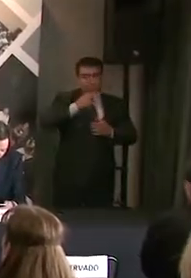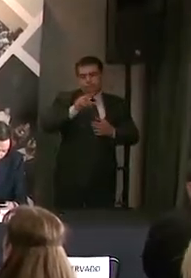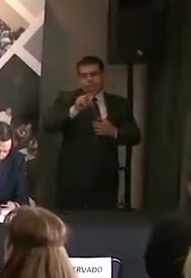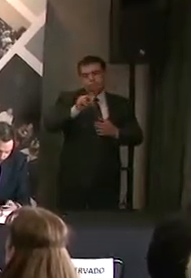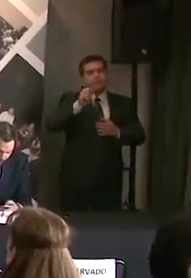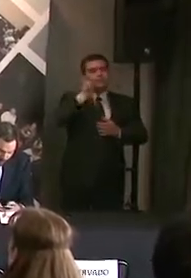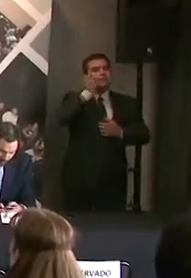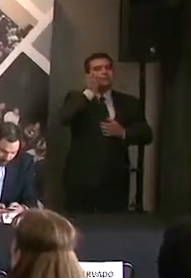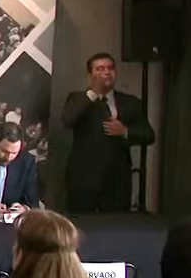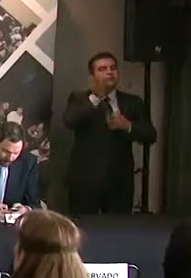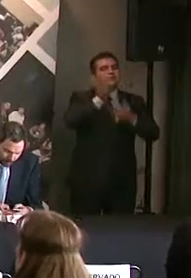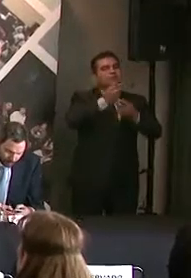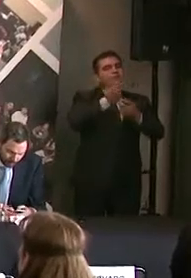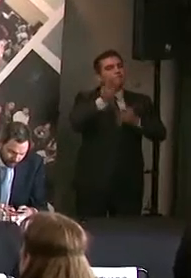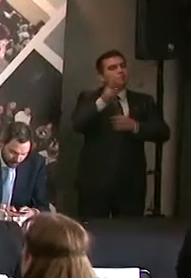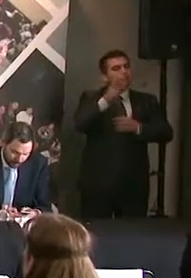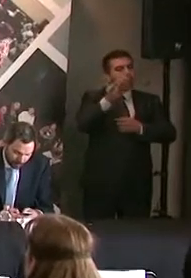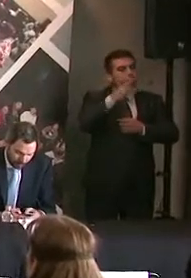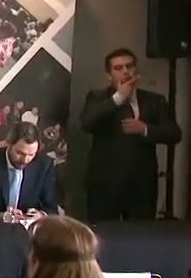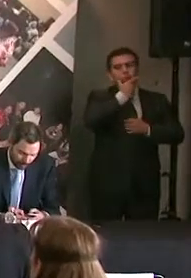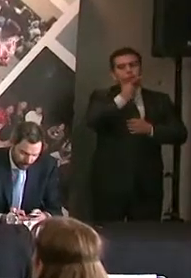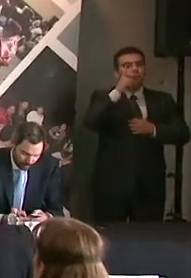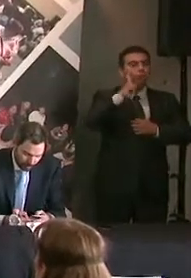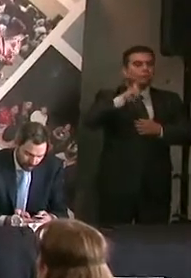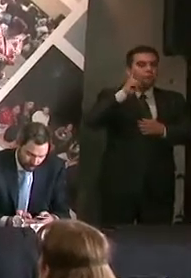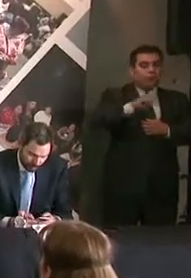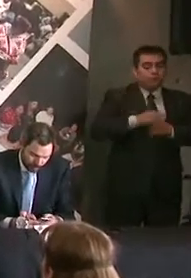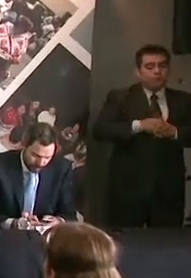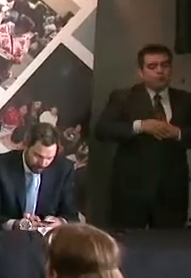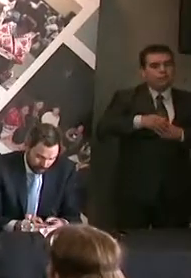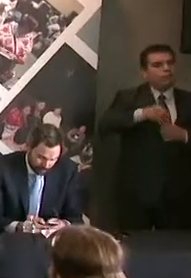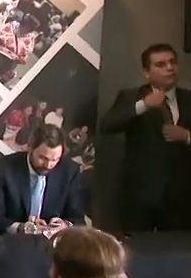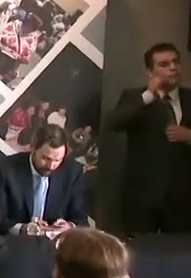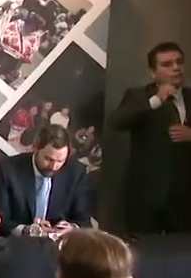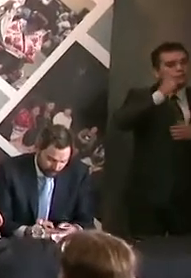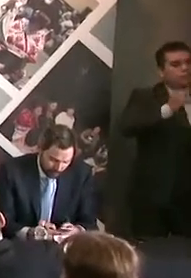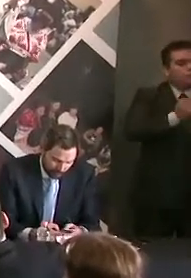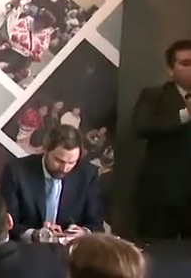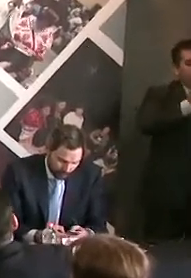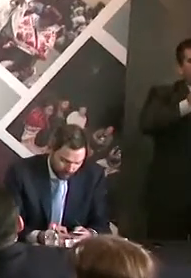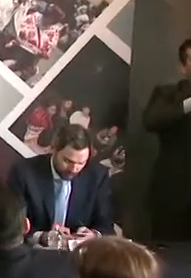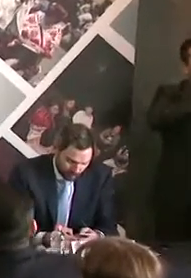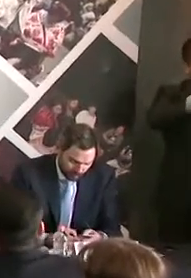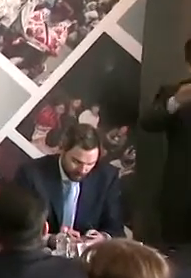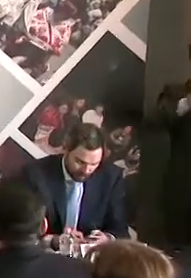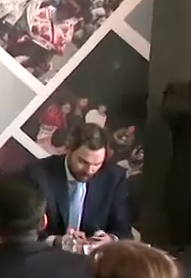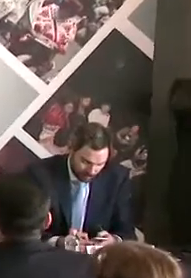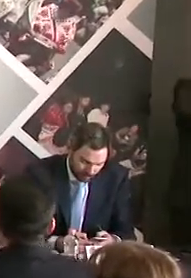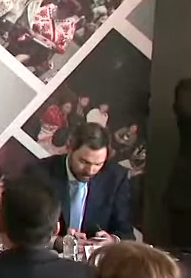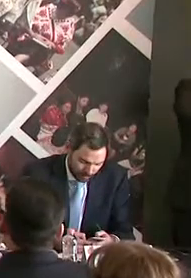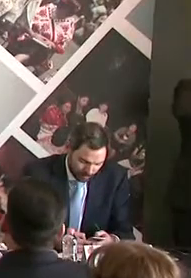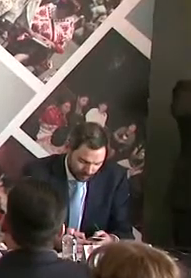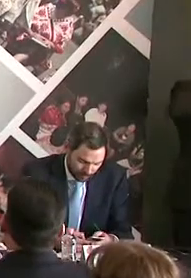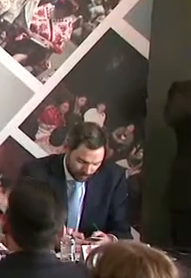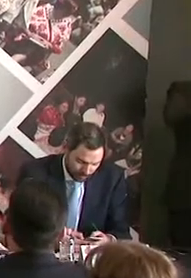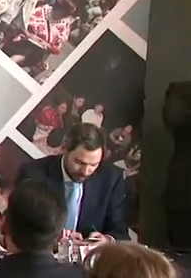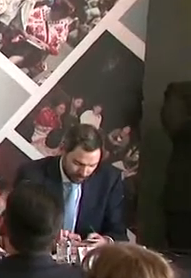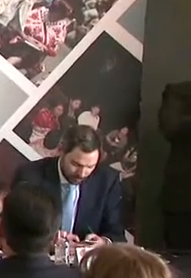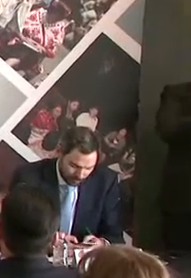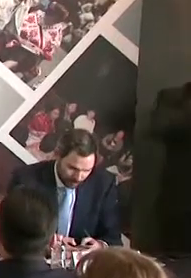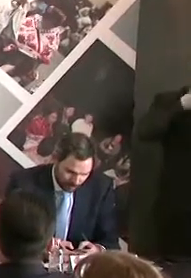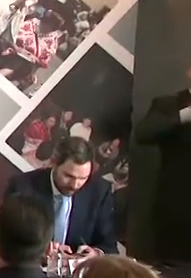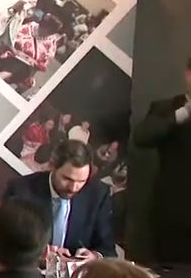en lo jurisdiccional, emitiendo decisiones en las cuales la igualdad, la no discriminación y la no violencia